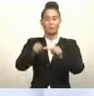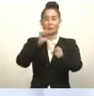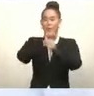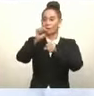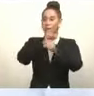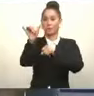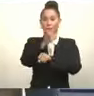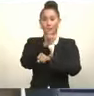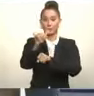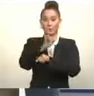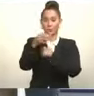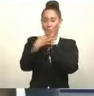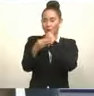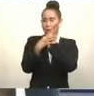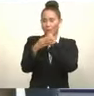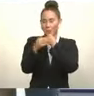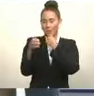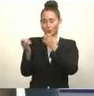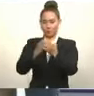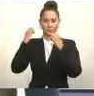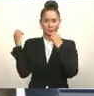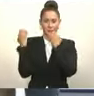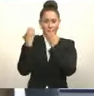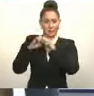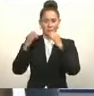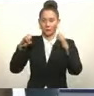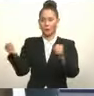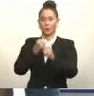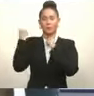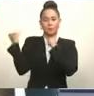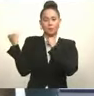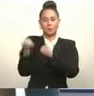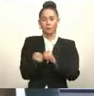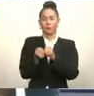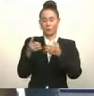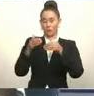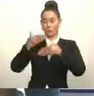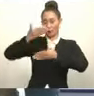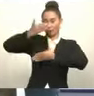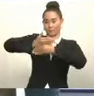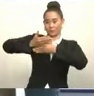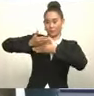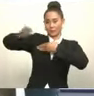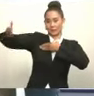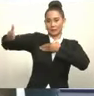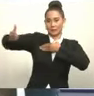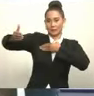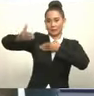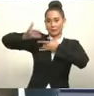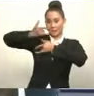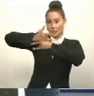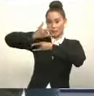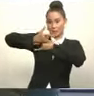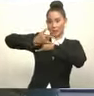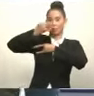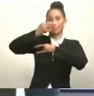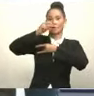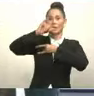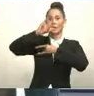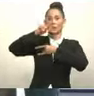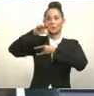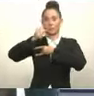amigas, con el coraje con que fue proclamada la separación de Haití en la Puerta de la Misericordia, tras el tabucazo